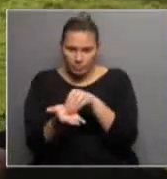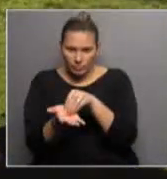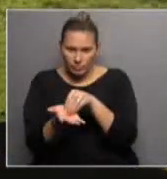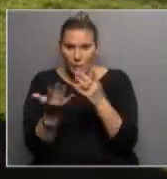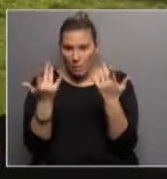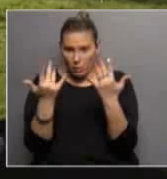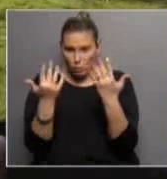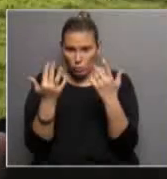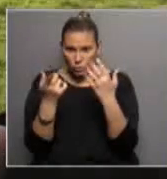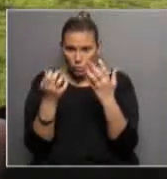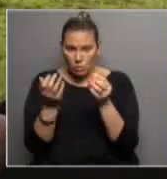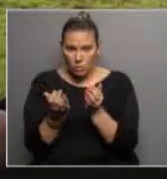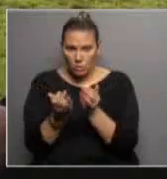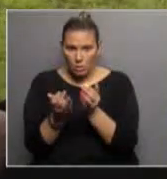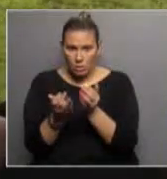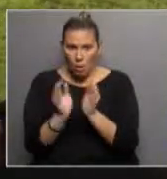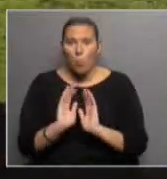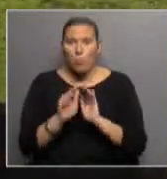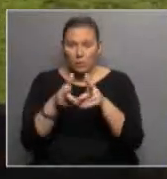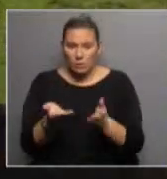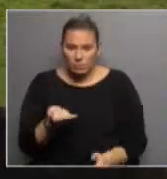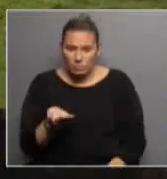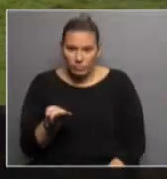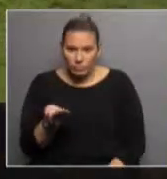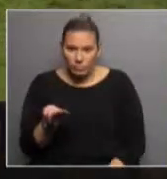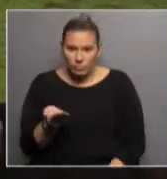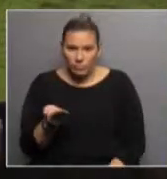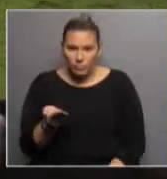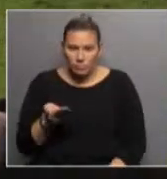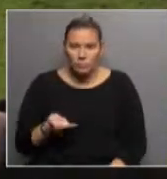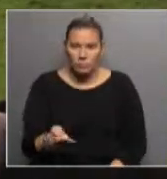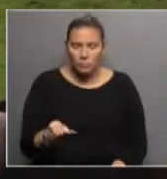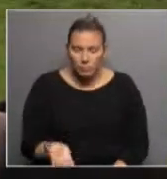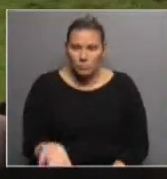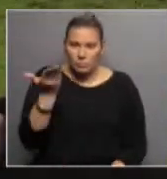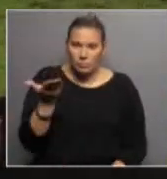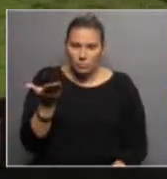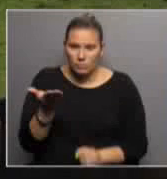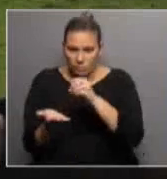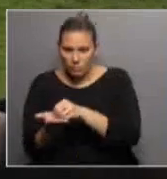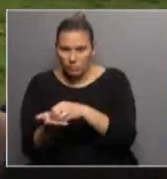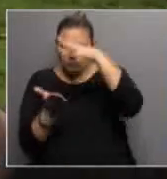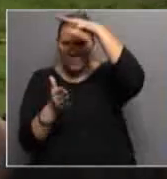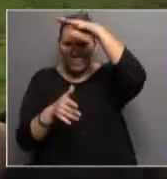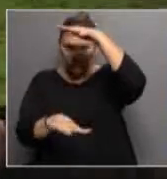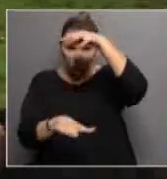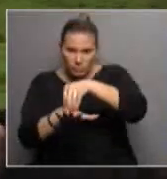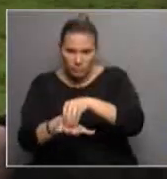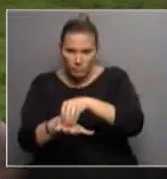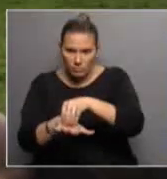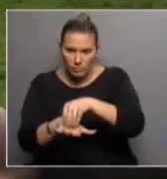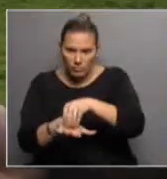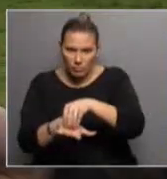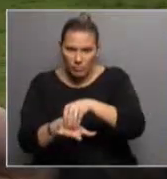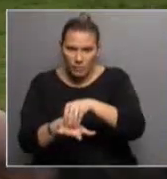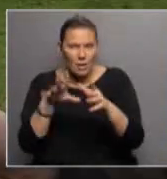con las manos, se hacía un puente, se tiraba. Ya no me acuerdo mucho, pero.